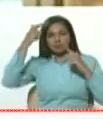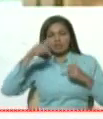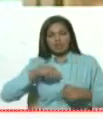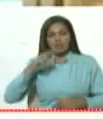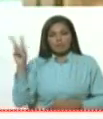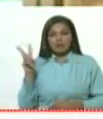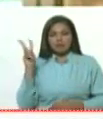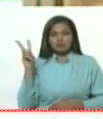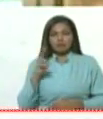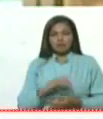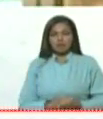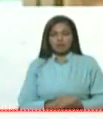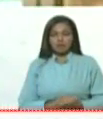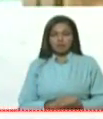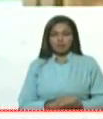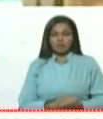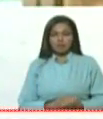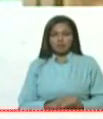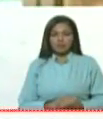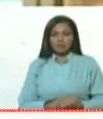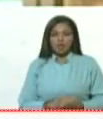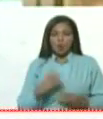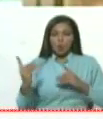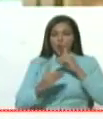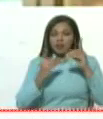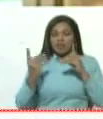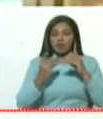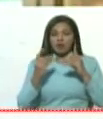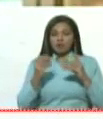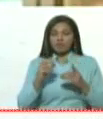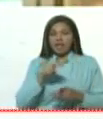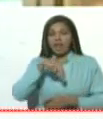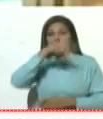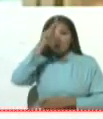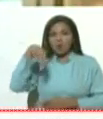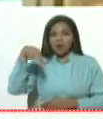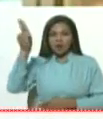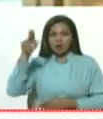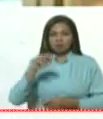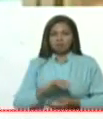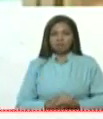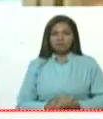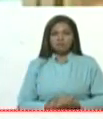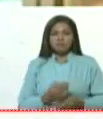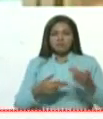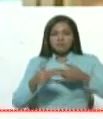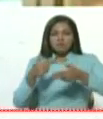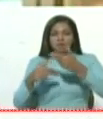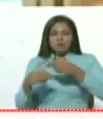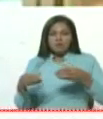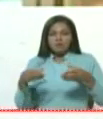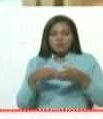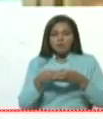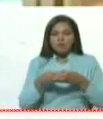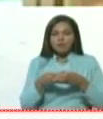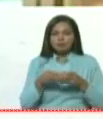Venezuela con el diálogo de Noruega, con la construcción de una mesa permanente de diálogo